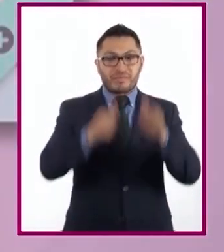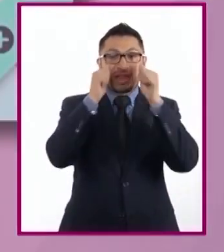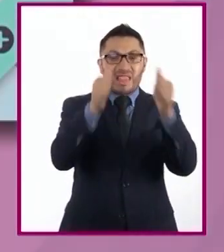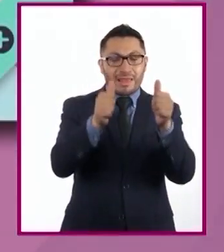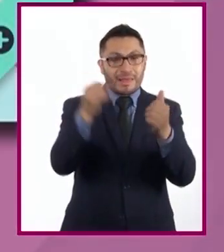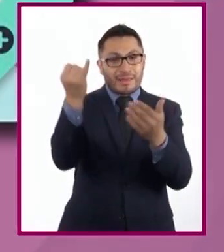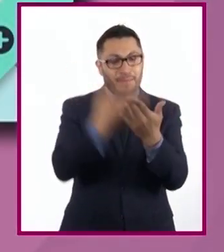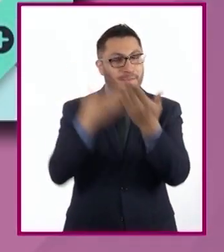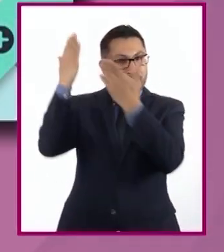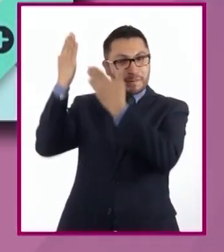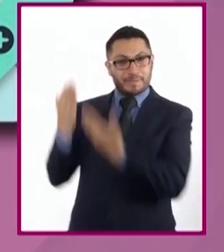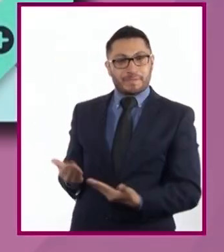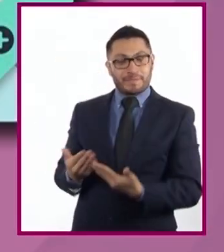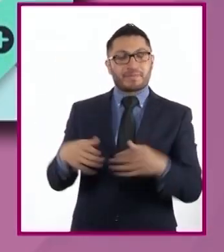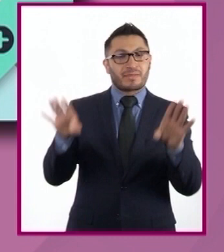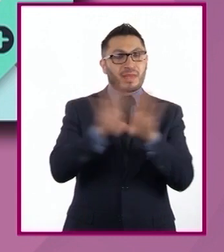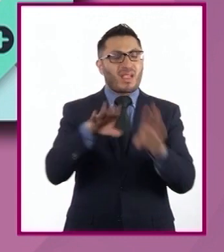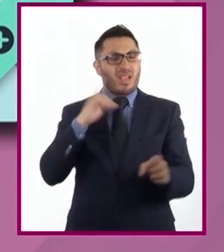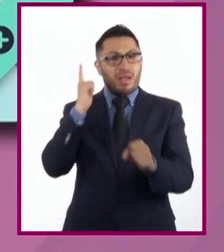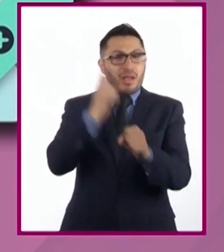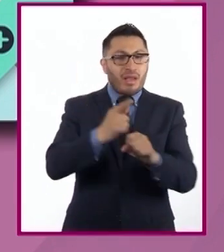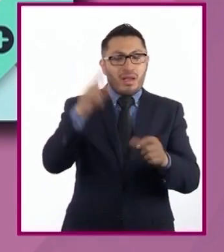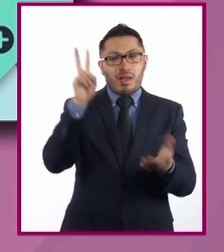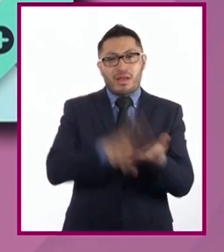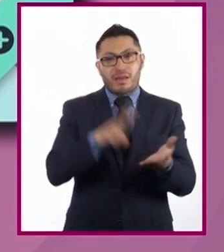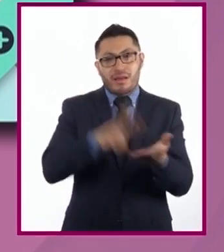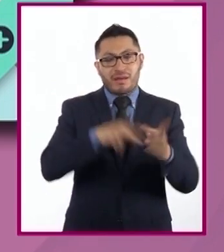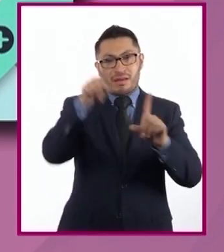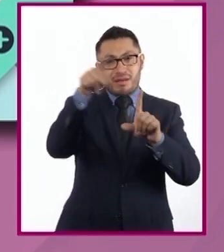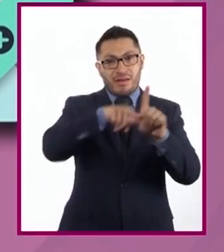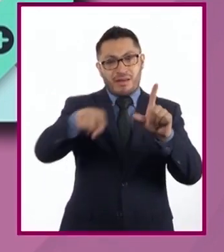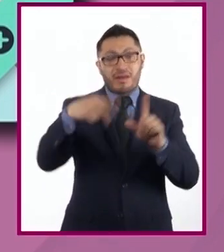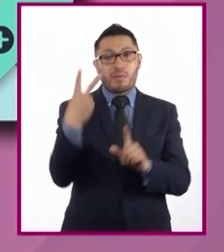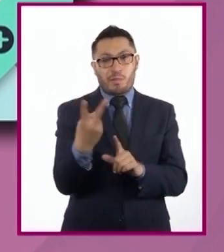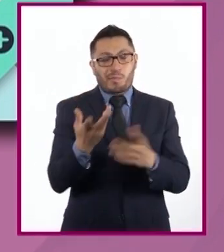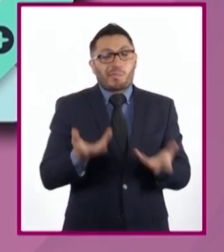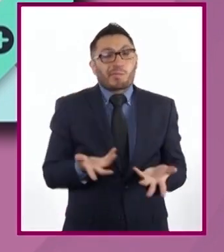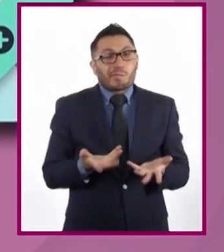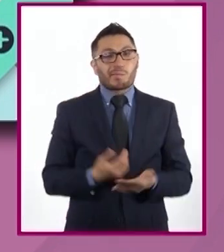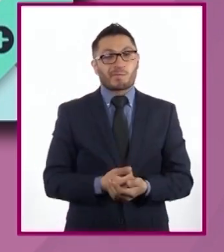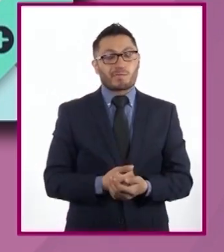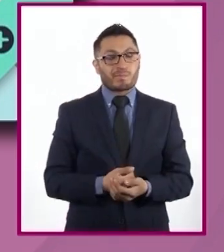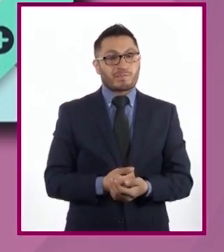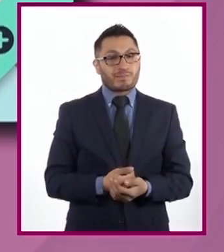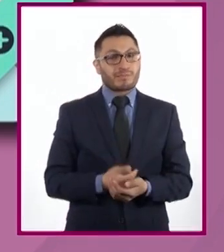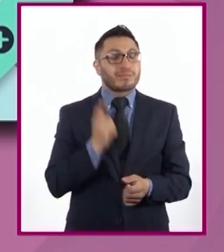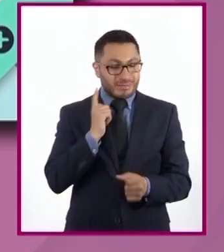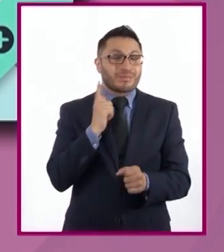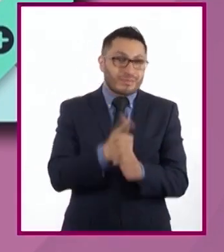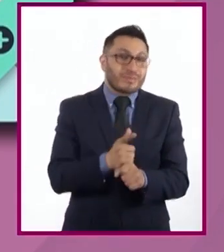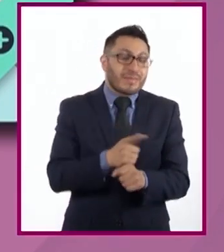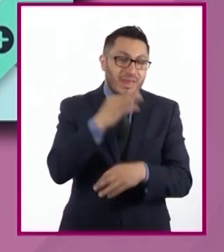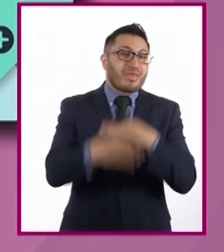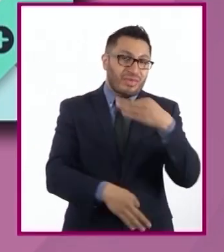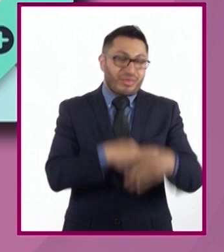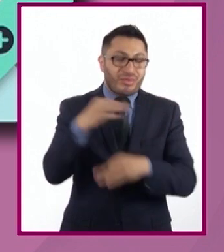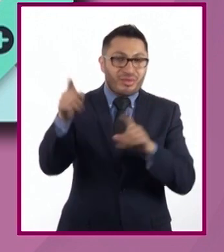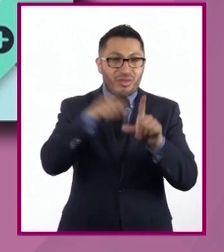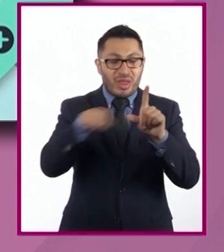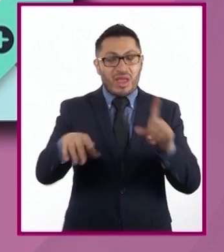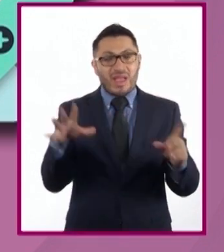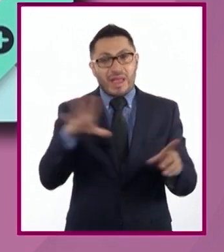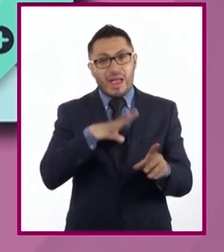Atención en la imagen. ¿Cómo encontraremos el valor del ángulo 2? Hemos encontrado todos los ángulos que